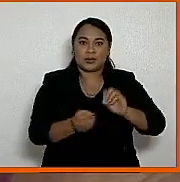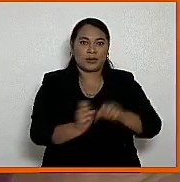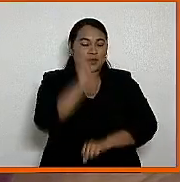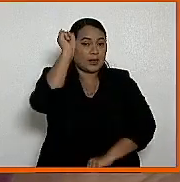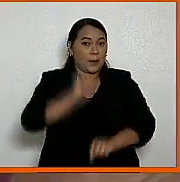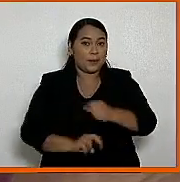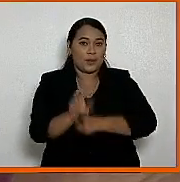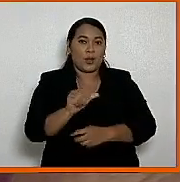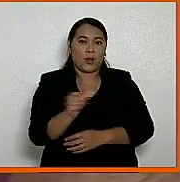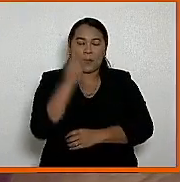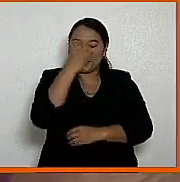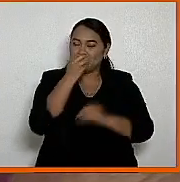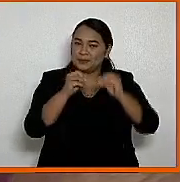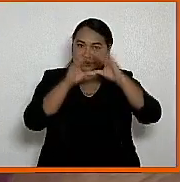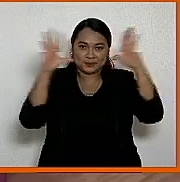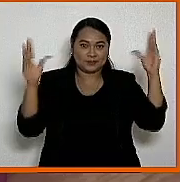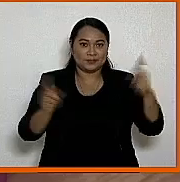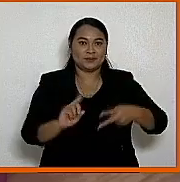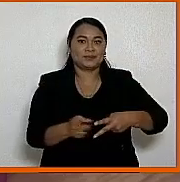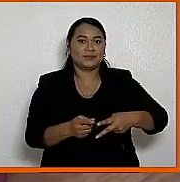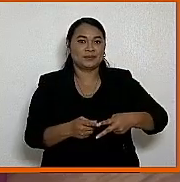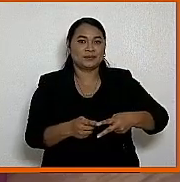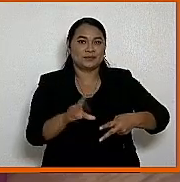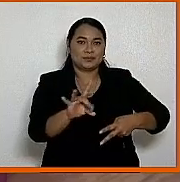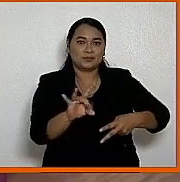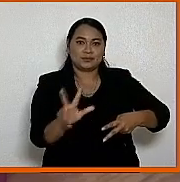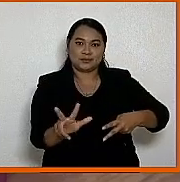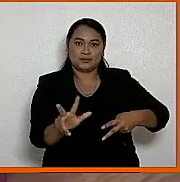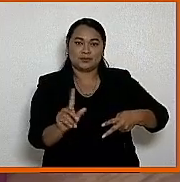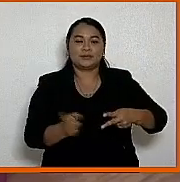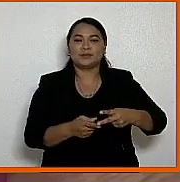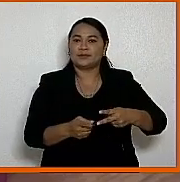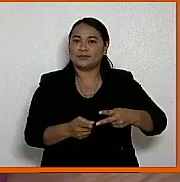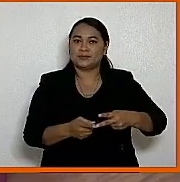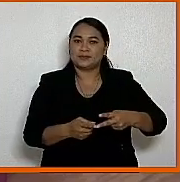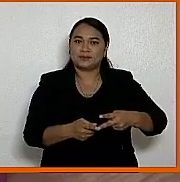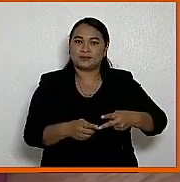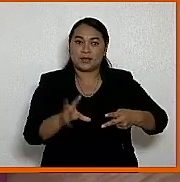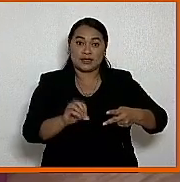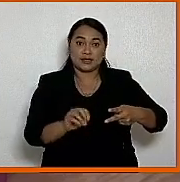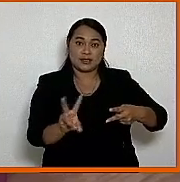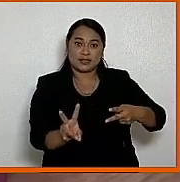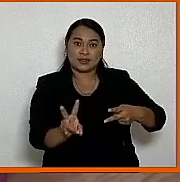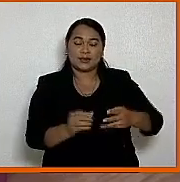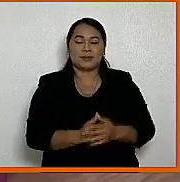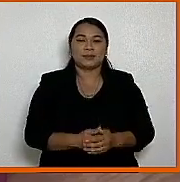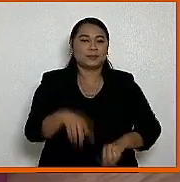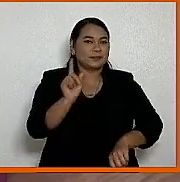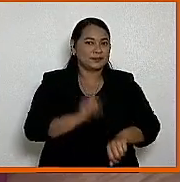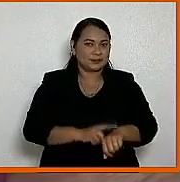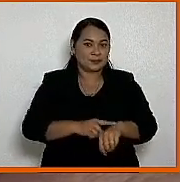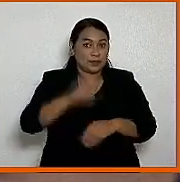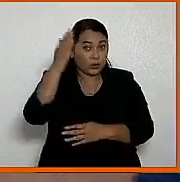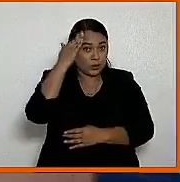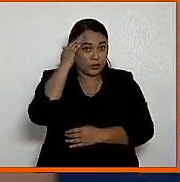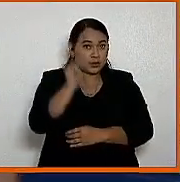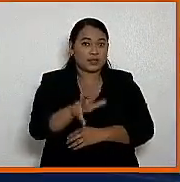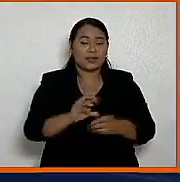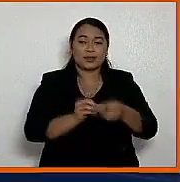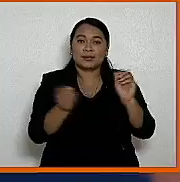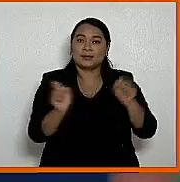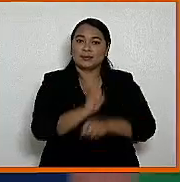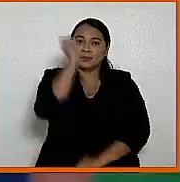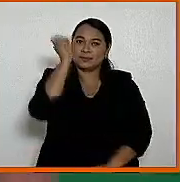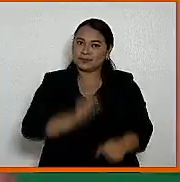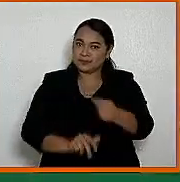en esta mañana son posición 1, 83, posición 2, 07. Y es momento de conocer tus tres afortunados